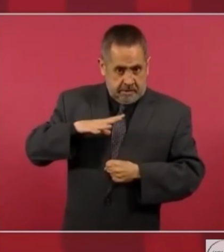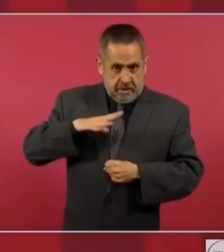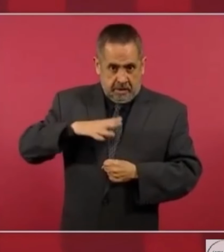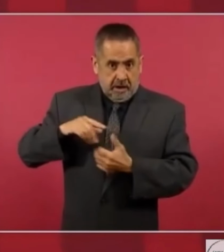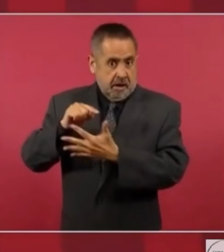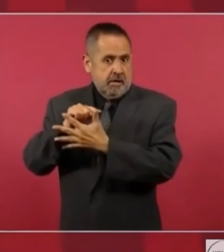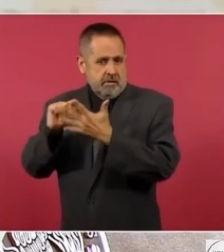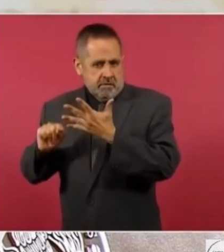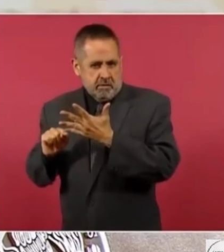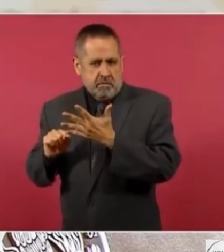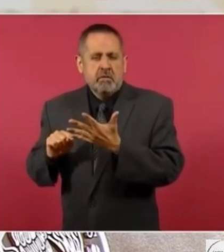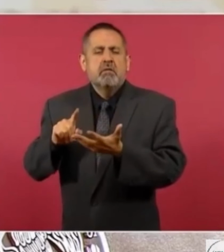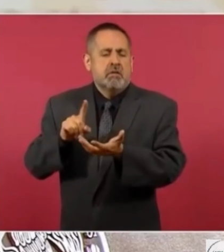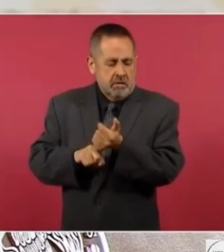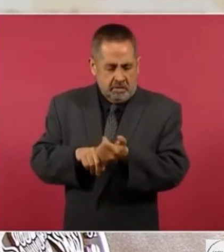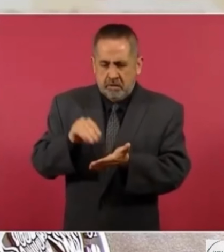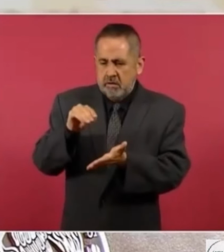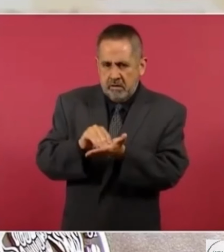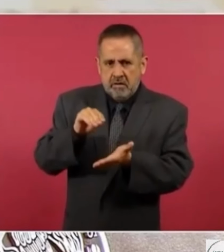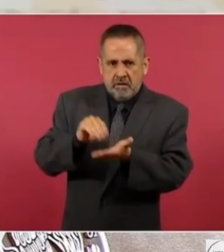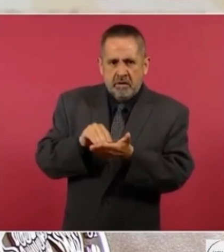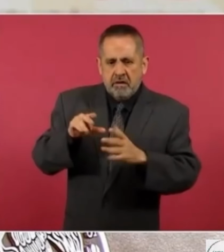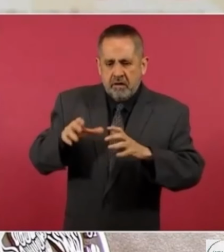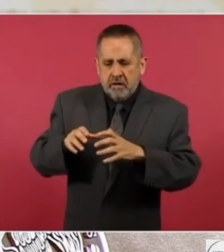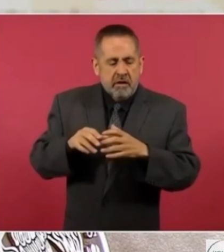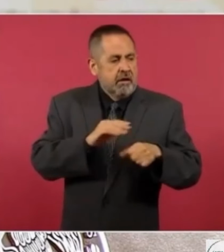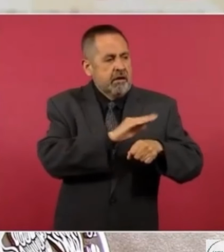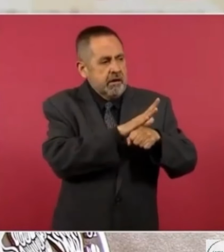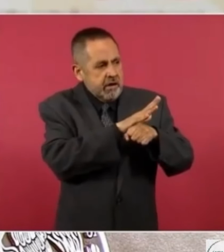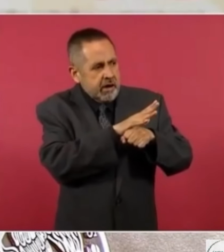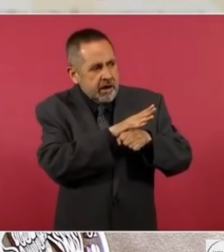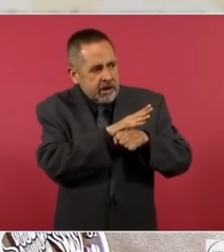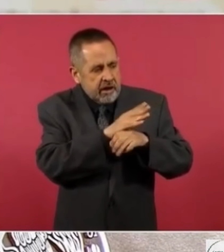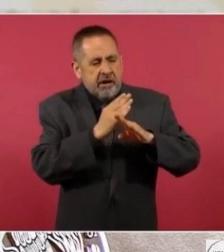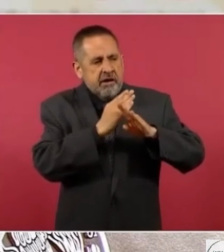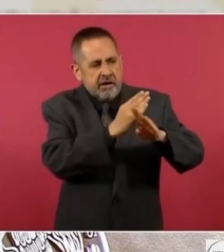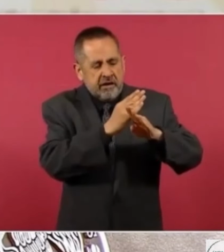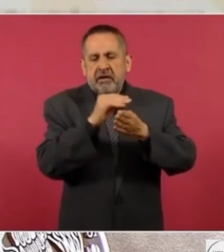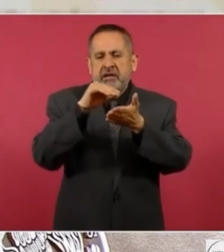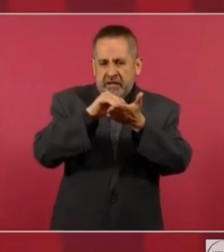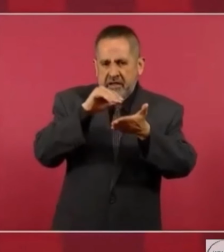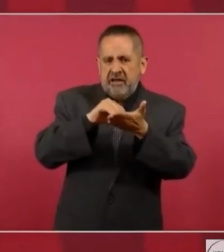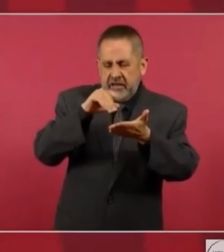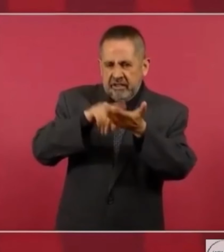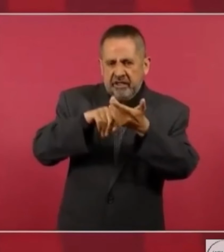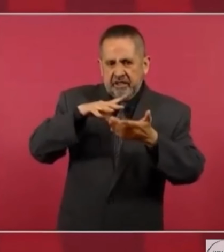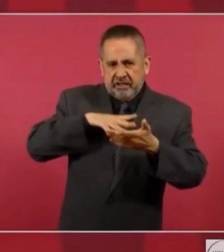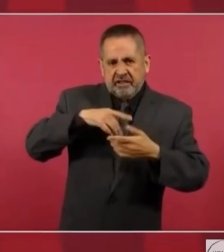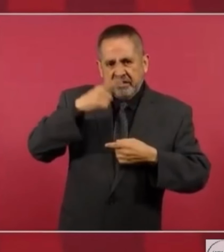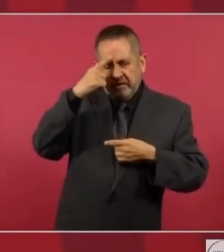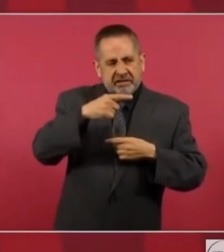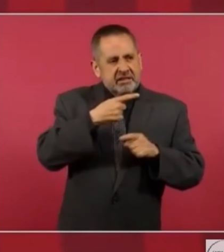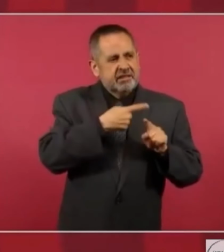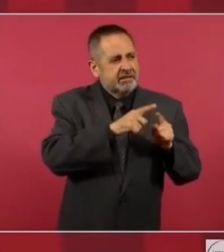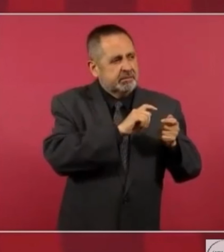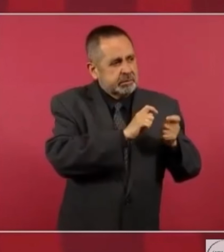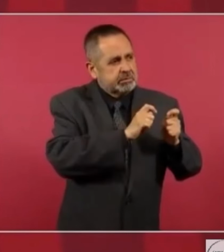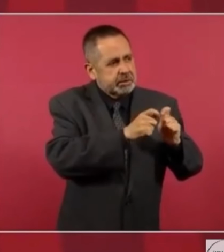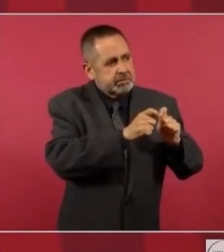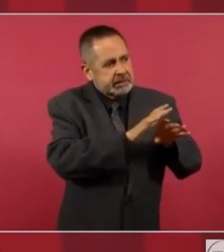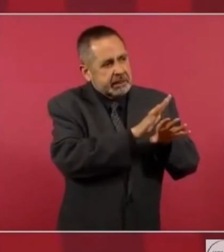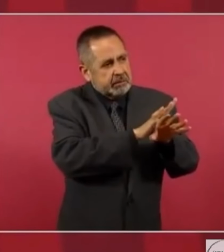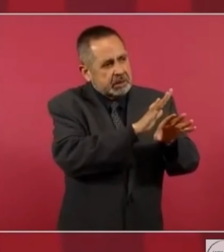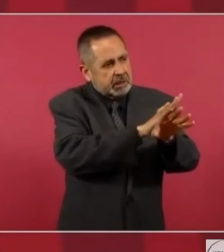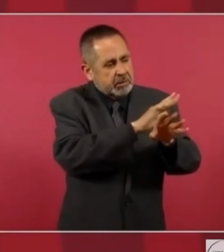gran mayoría todavía con la formulación original, siguen siendo protectoras para las variantes que en este momento